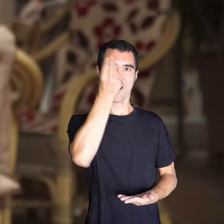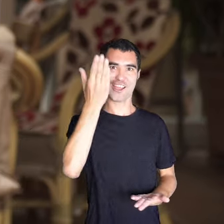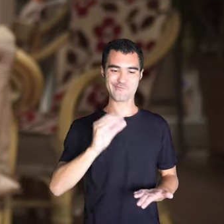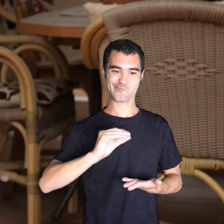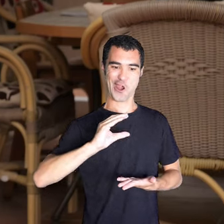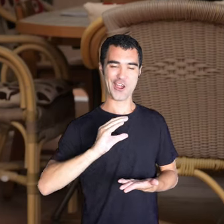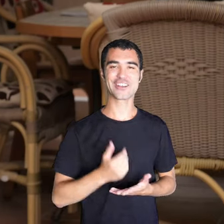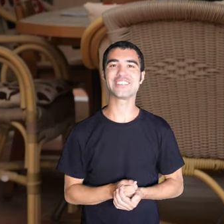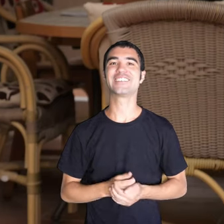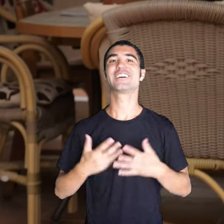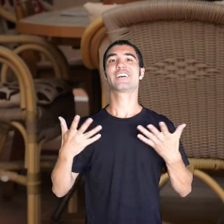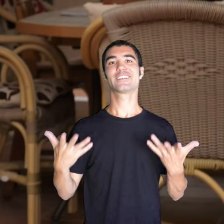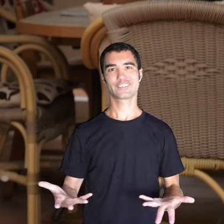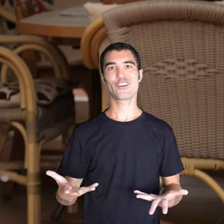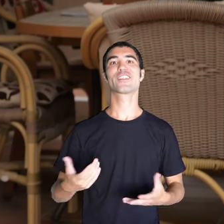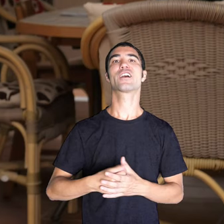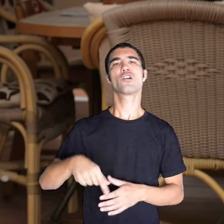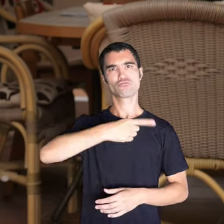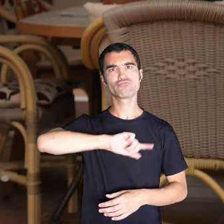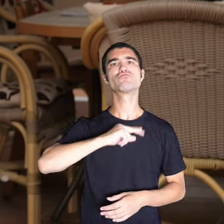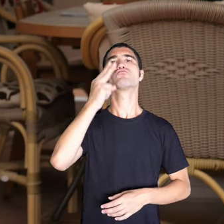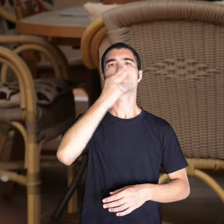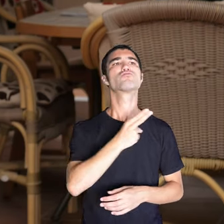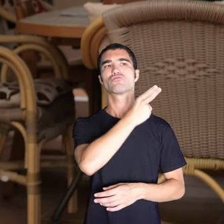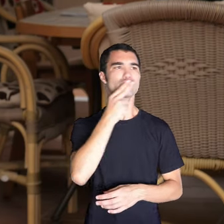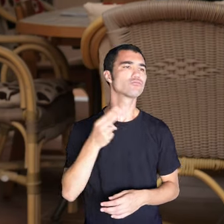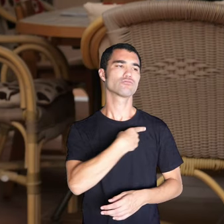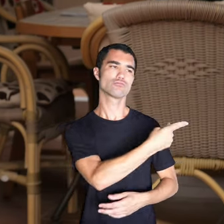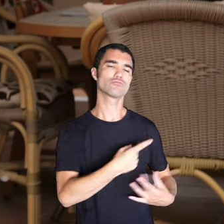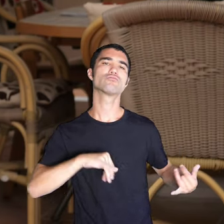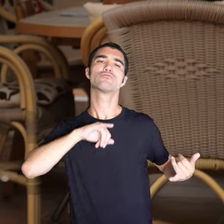generosa. Nos hemos comprometido en...